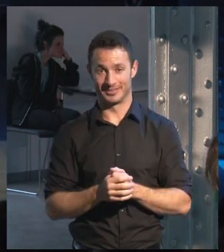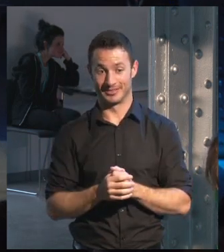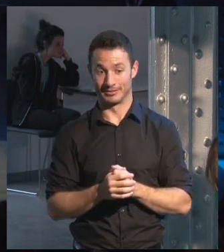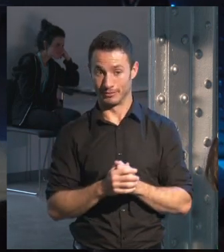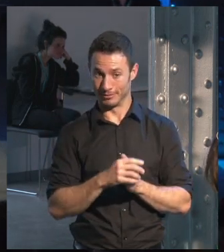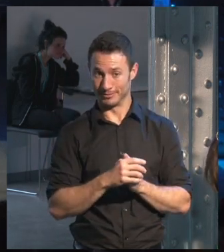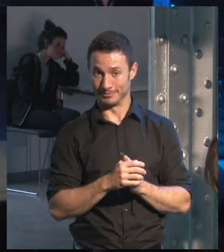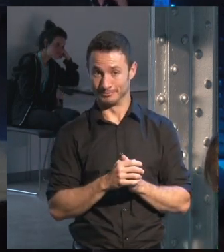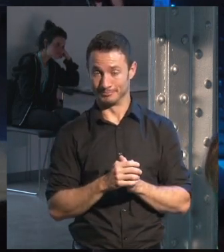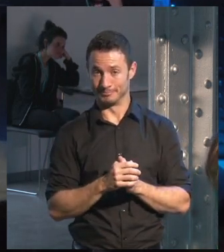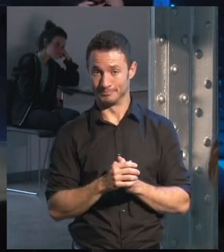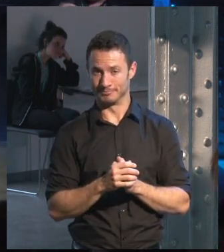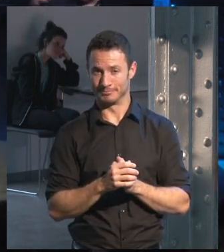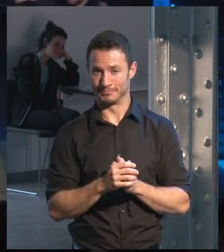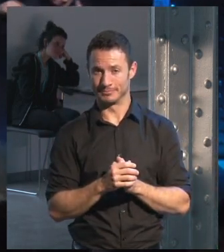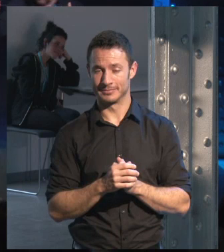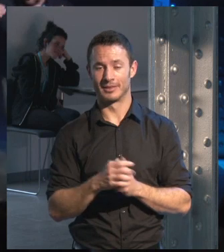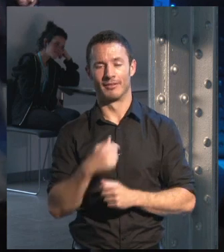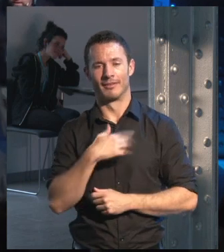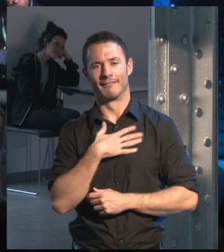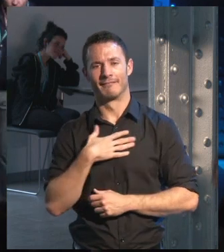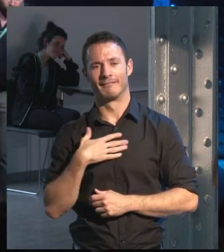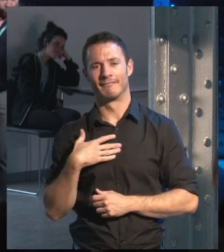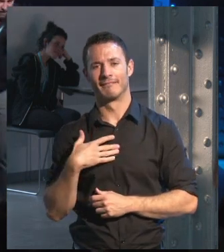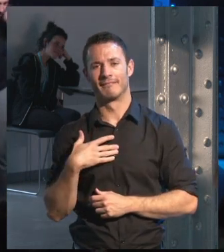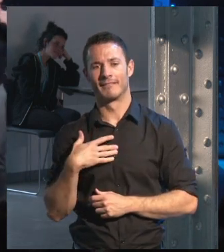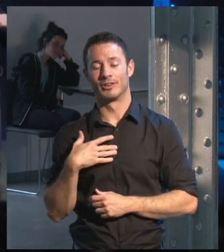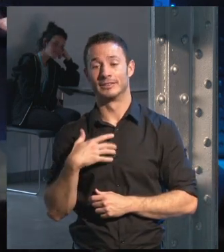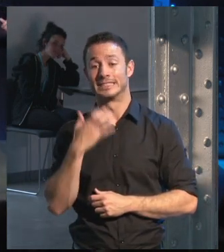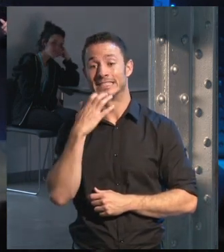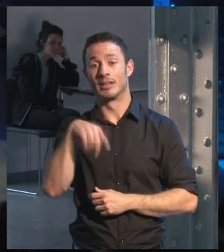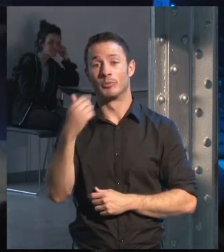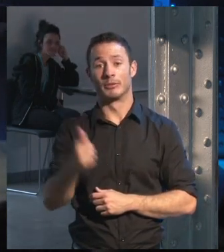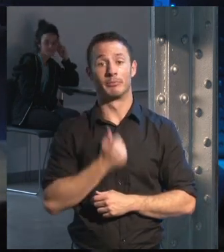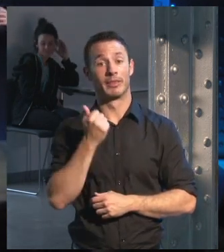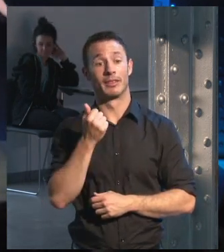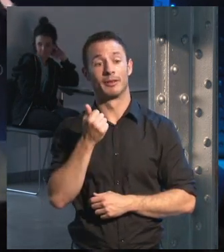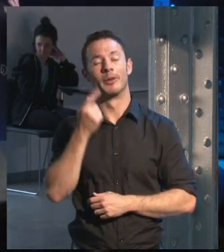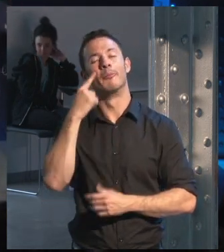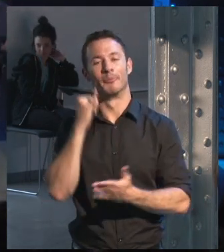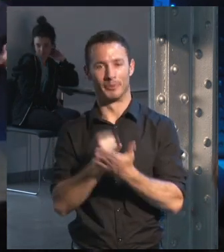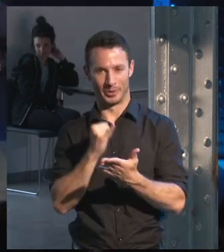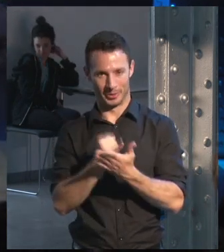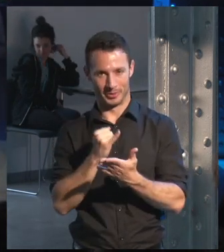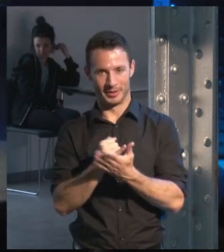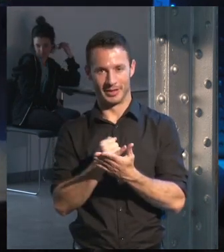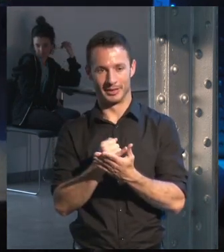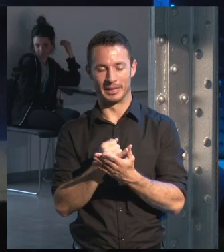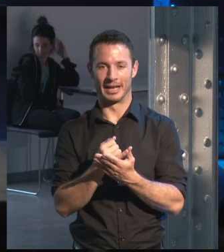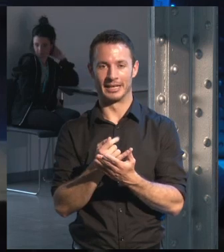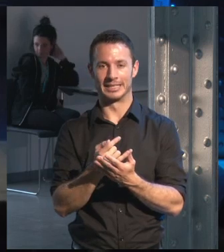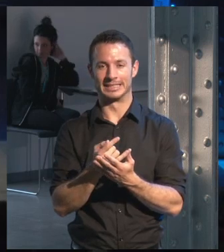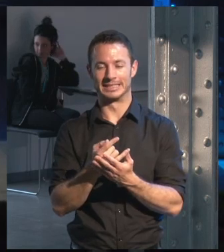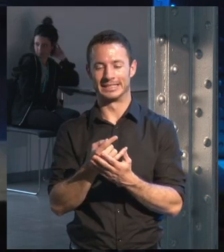¿Estáis ahí? Bueno, sí me gustaría que después los que tengáis oportunidad lo probéis y tengáis por lo menos la